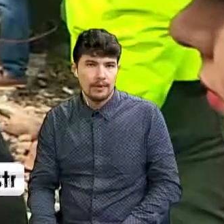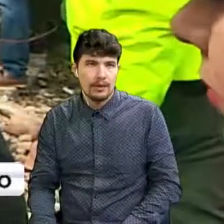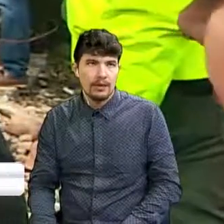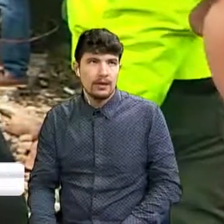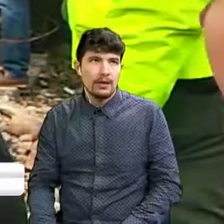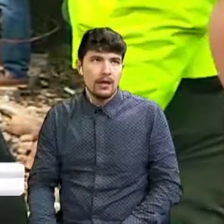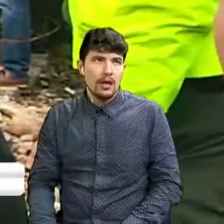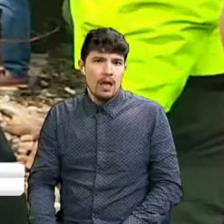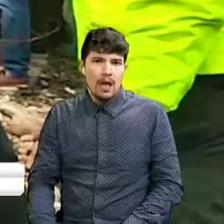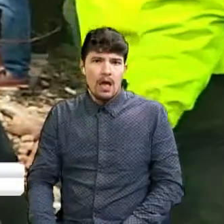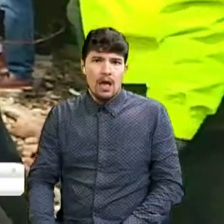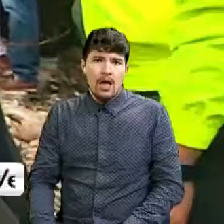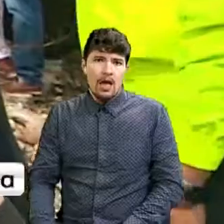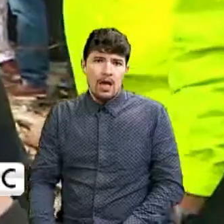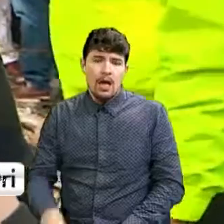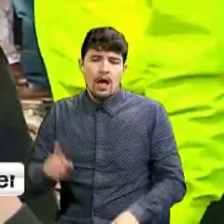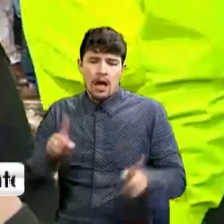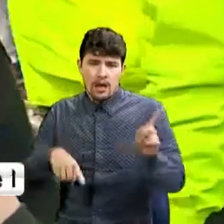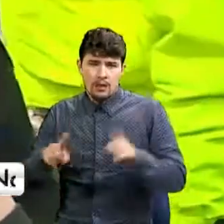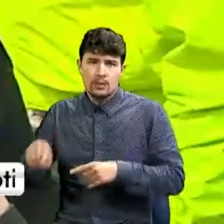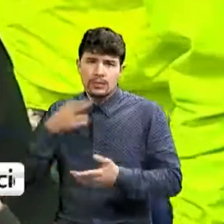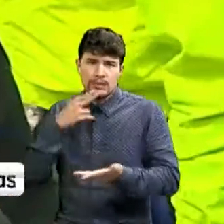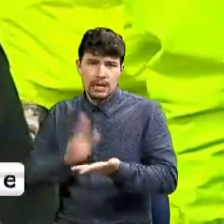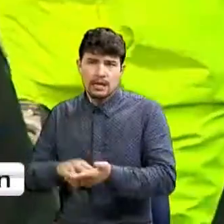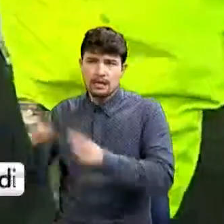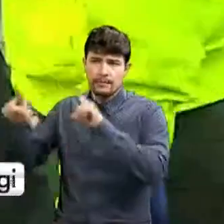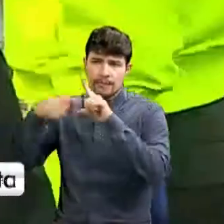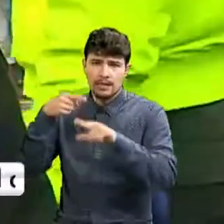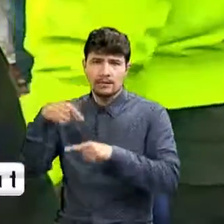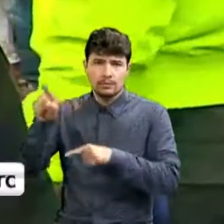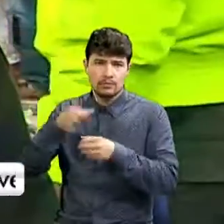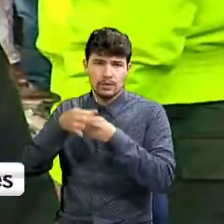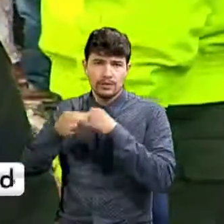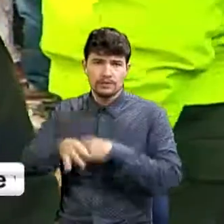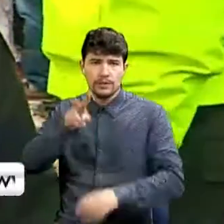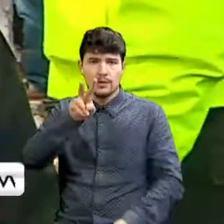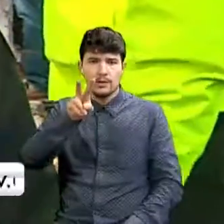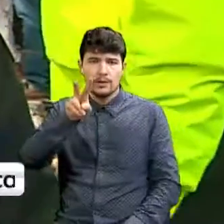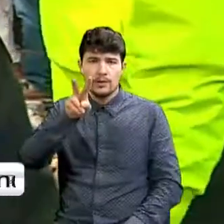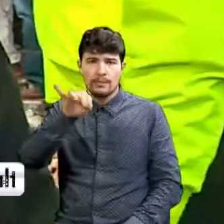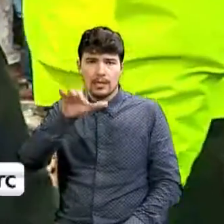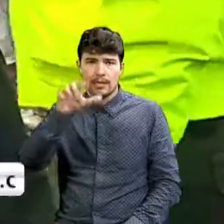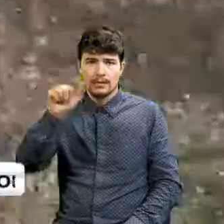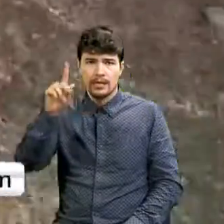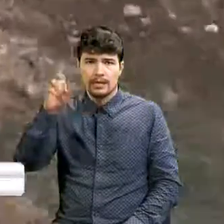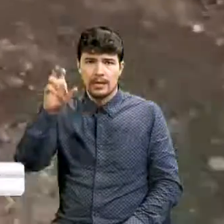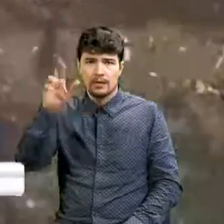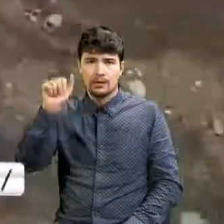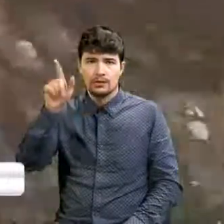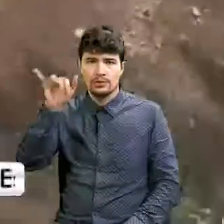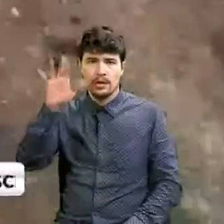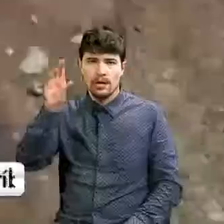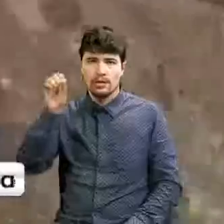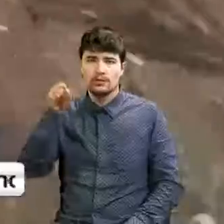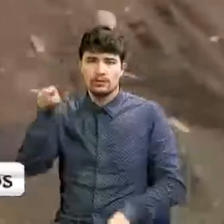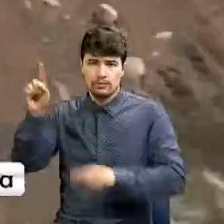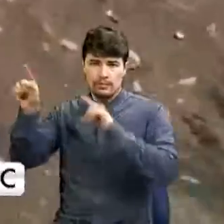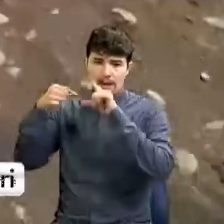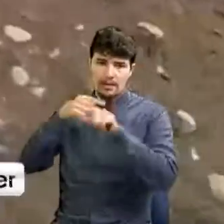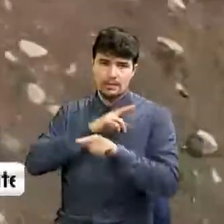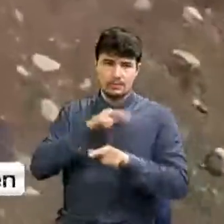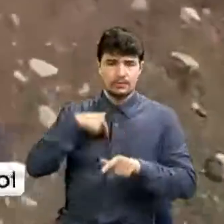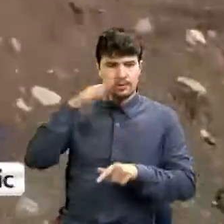algunas comunicados que se acercaba por parte de la de la alcaldía del municipio de villa del rosario